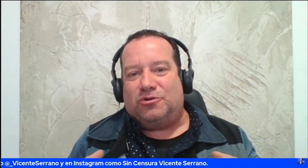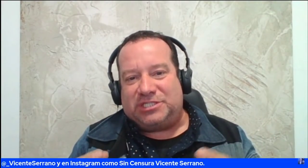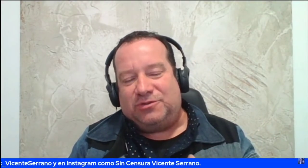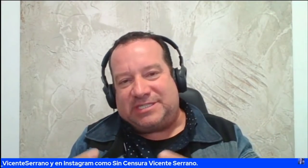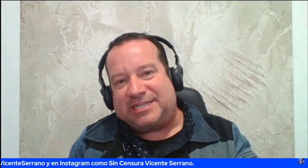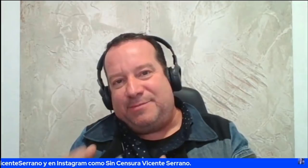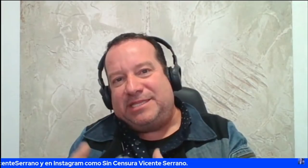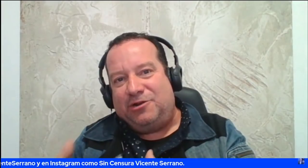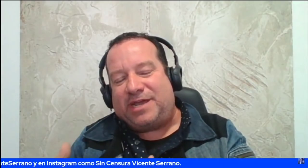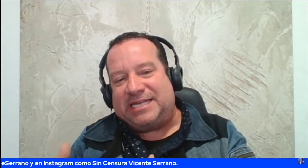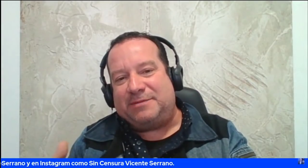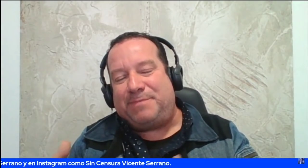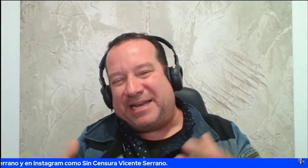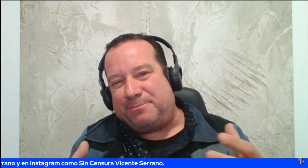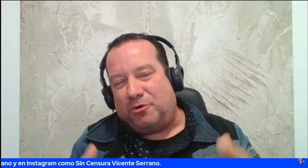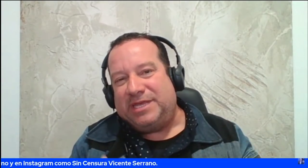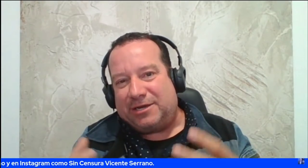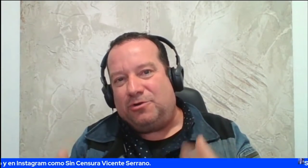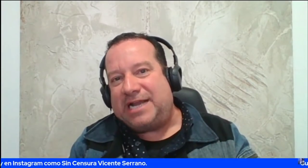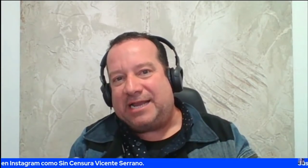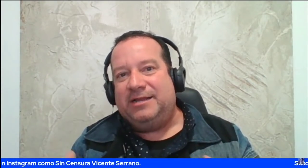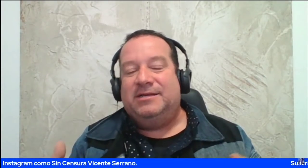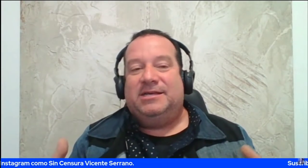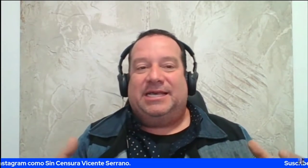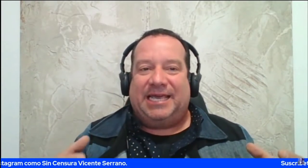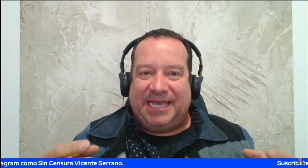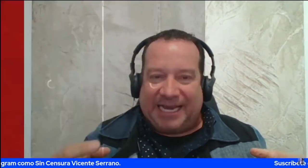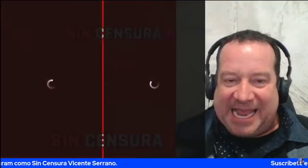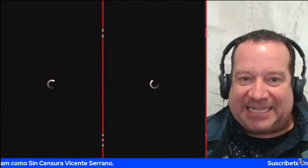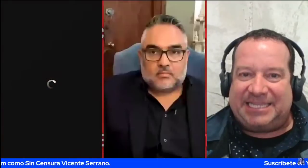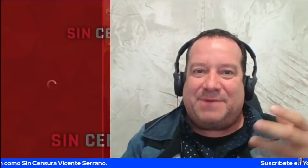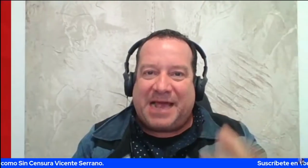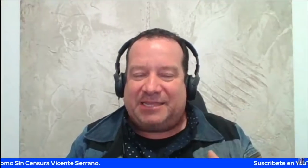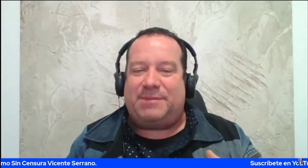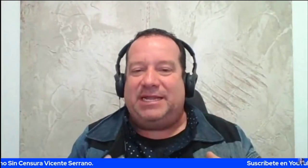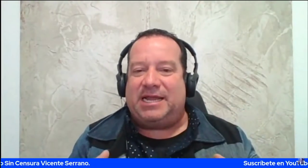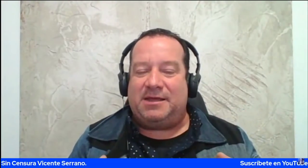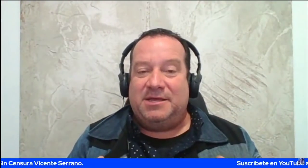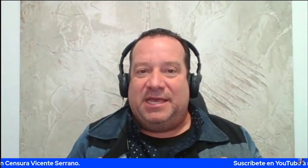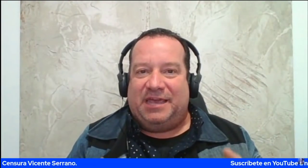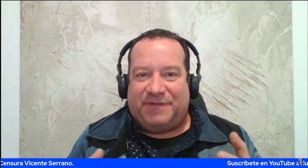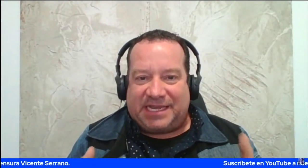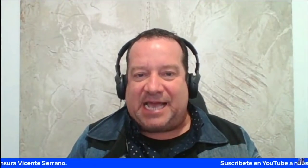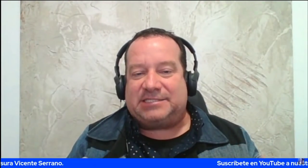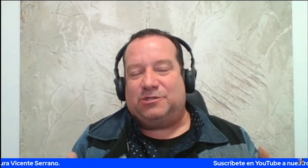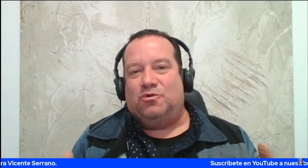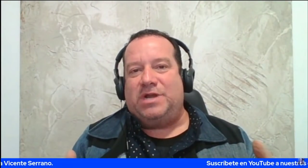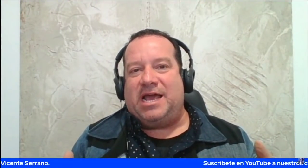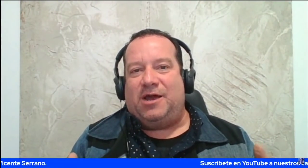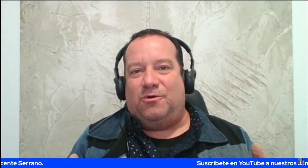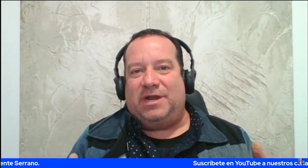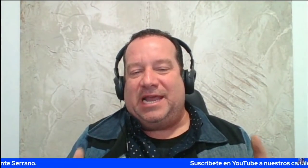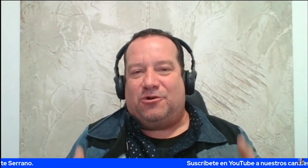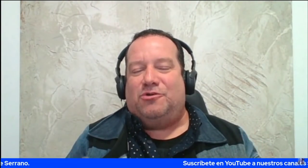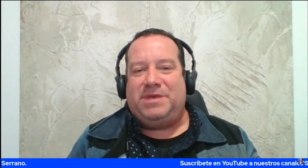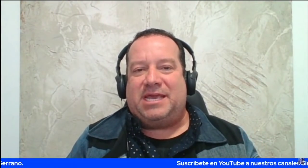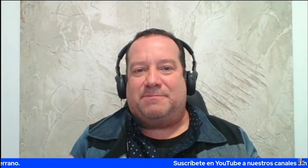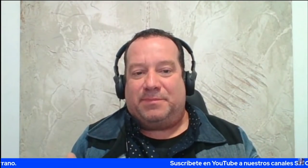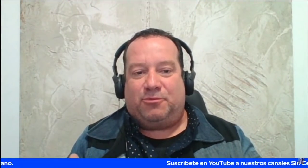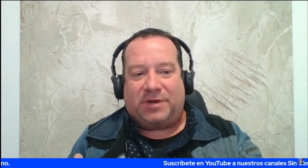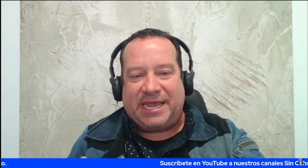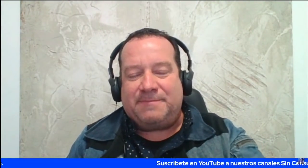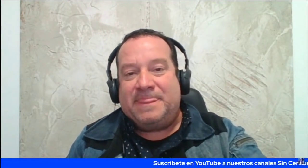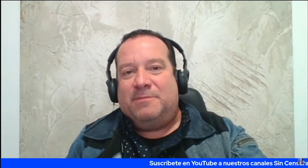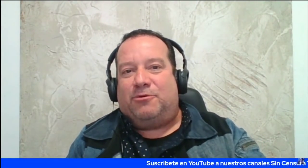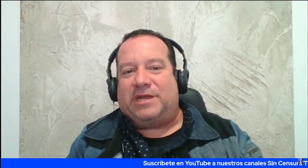MIPYMES, conociendo exactamente lo que hace para poder lograr reactivar de manera eficaz la